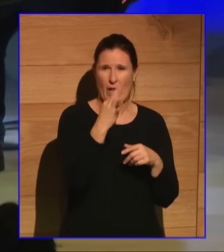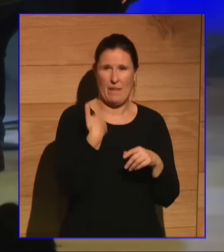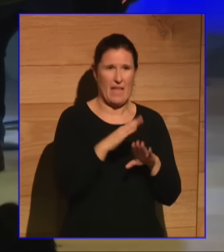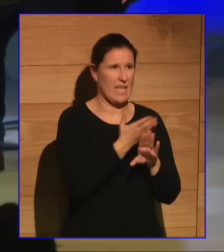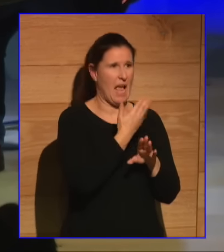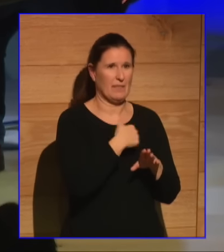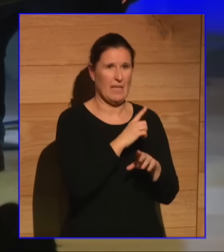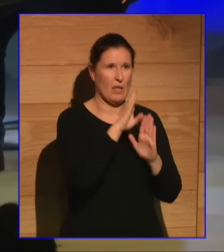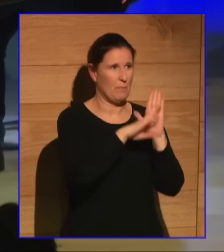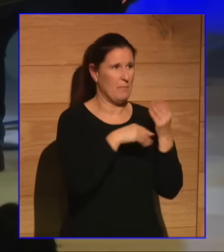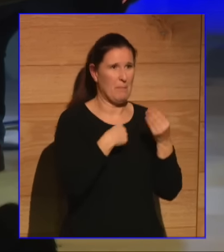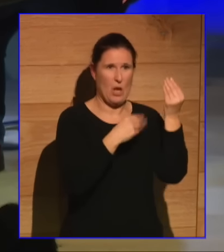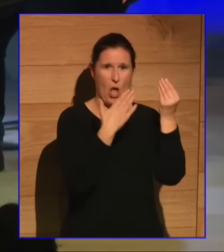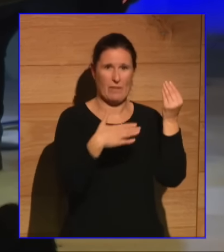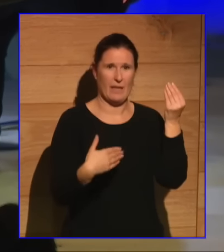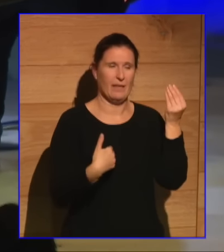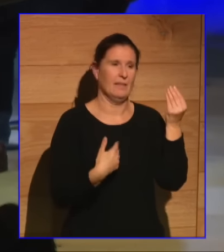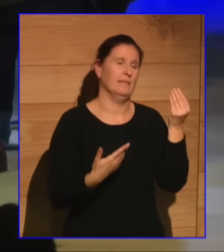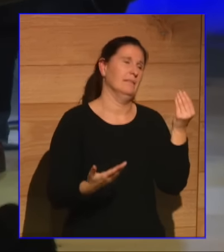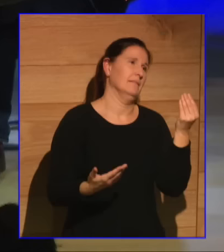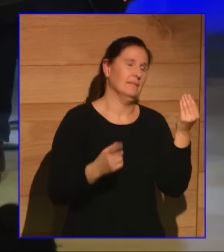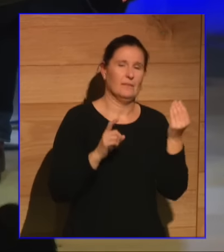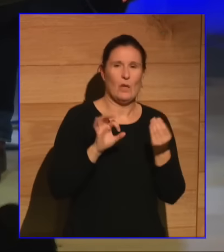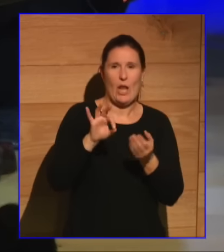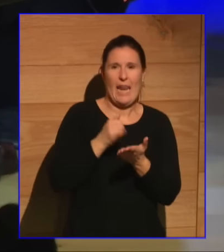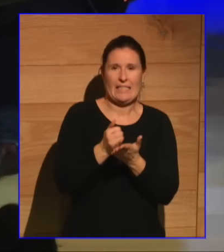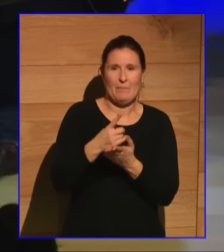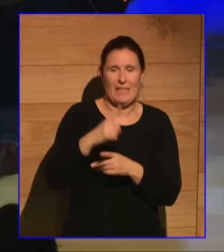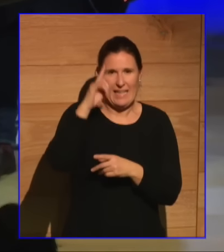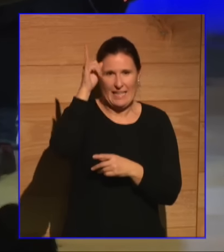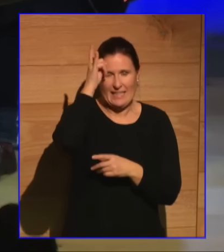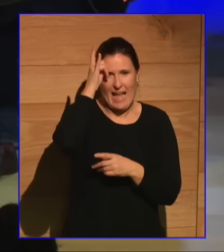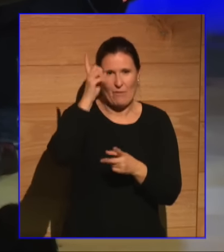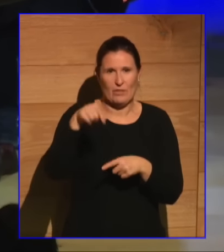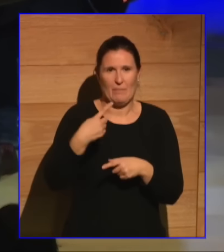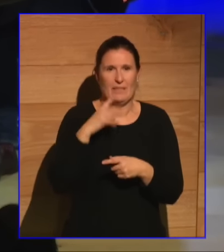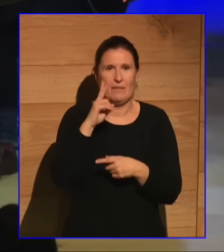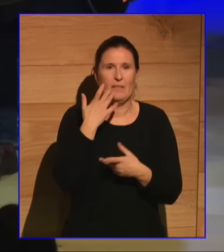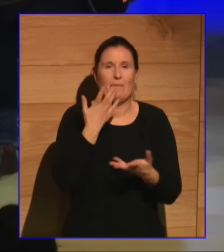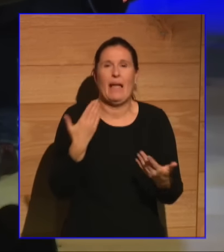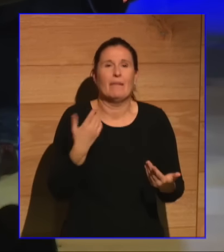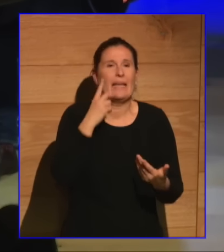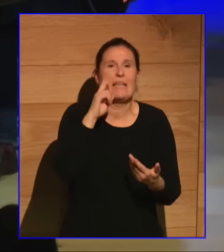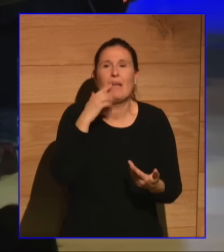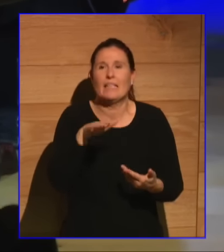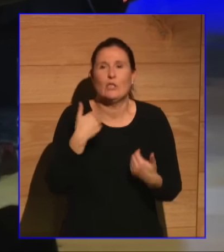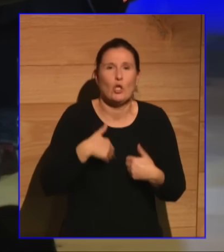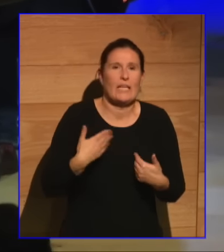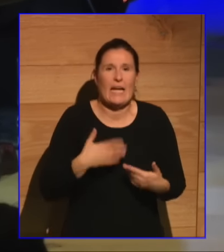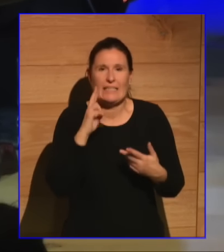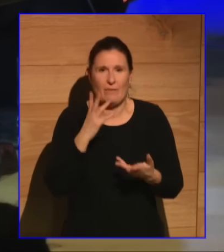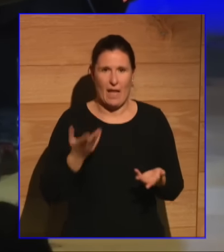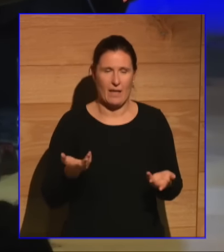minutos. Pasó con La semilla del diablo también. Que, hombre, tipo toda la película, que salga ya que el niño. El diablo ¿no? ya. Claro, sí. Que salga ya el diablo.